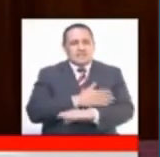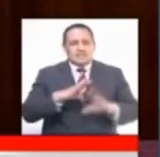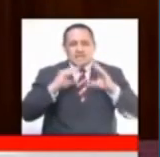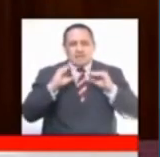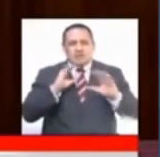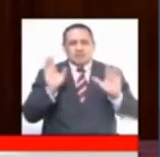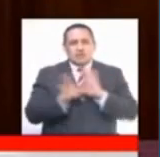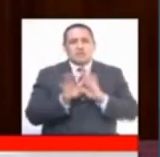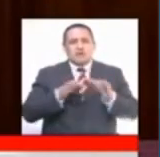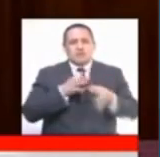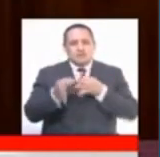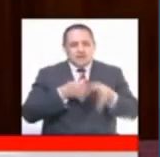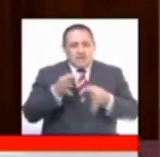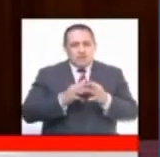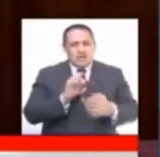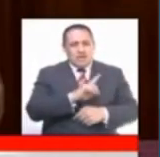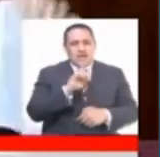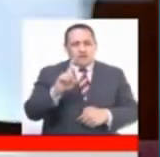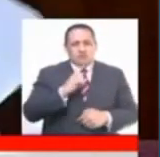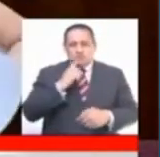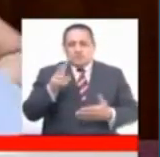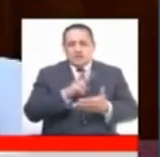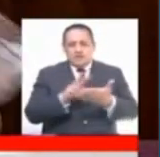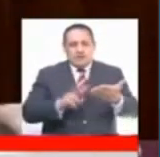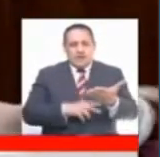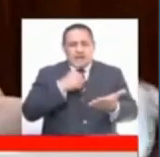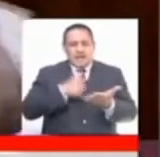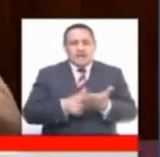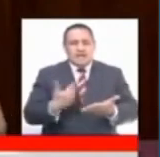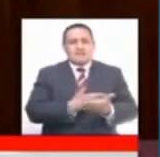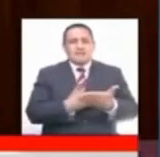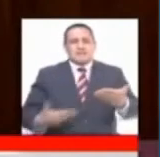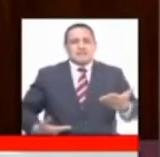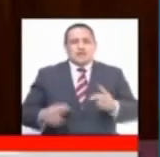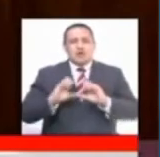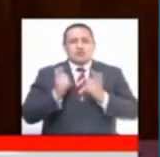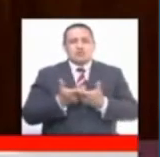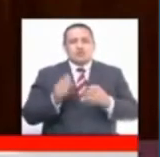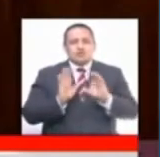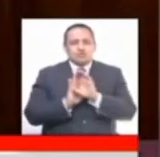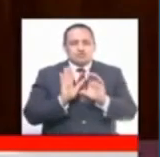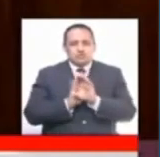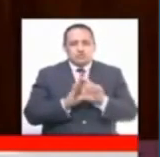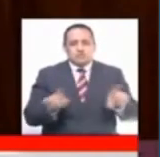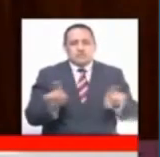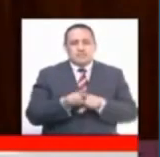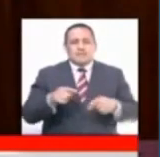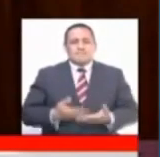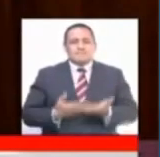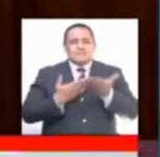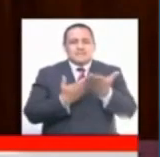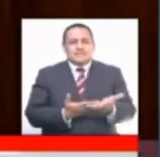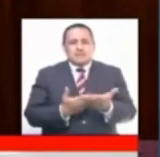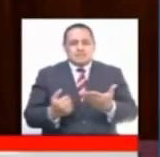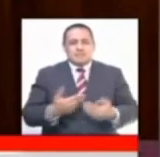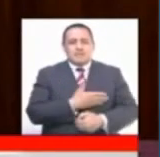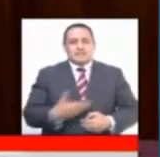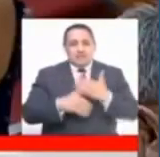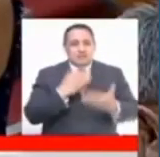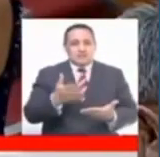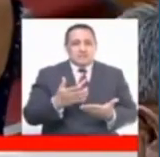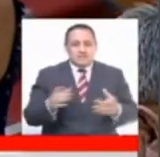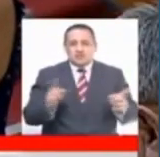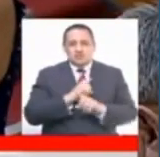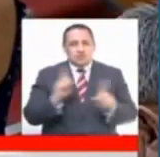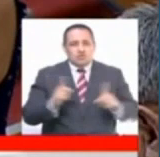es las obras que se están ejecutando que quedarían inconclusas, quedarían, ¿no? ¿Por qué? Porque si se aprueba el proyecto de